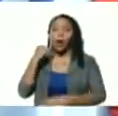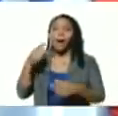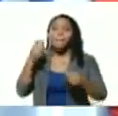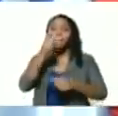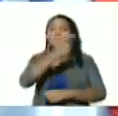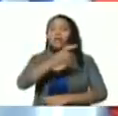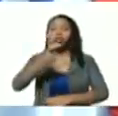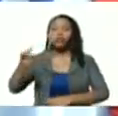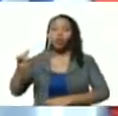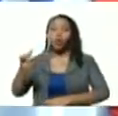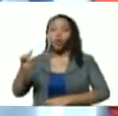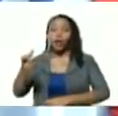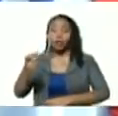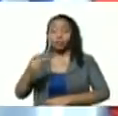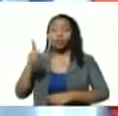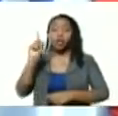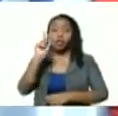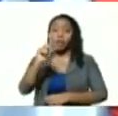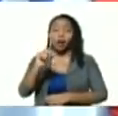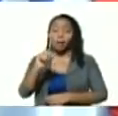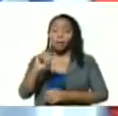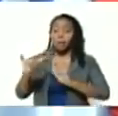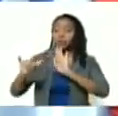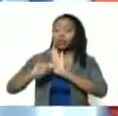personal, inclusive a sus más